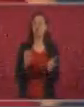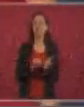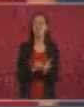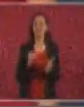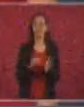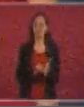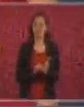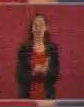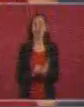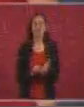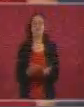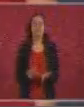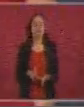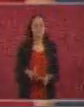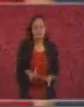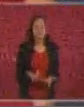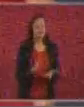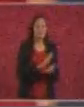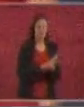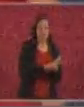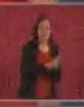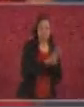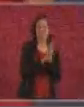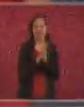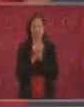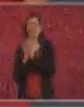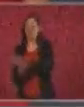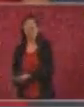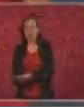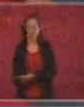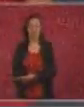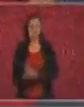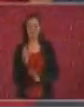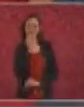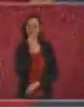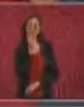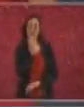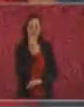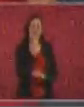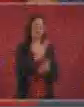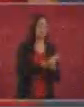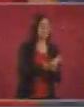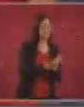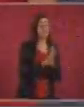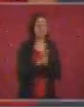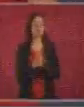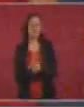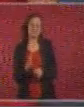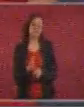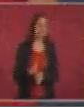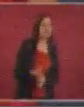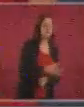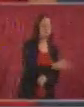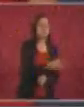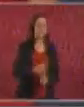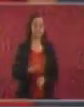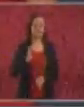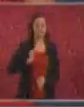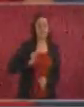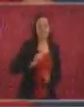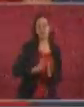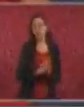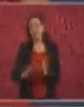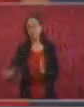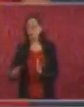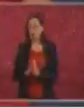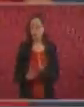bien con el voto o la aprobación o la petición del 3% de los ciudadanos o